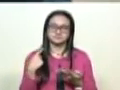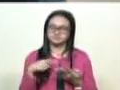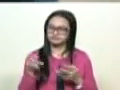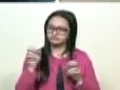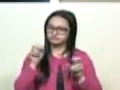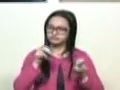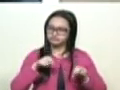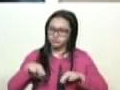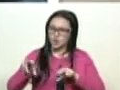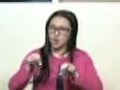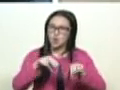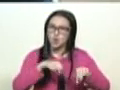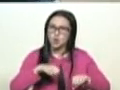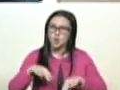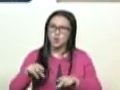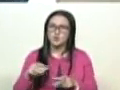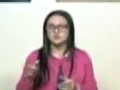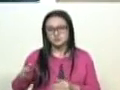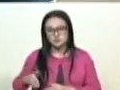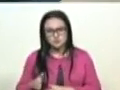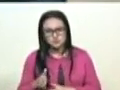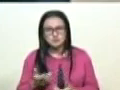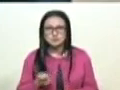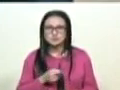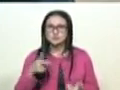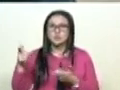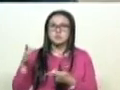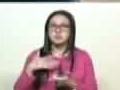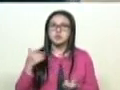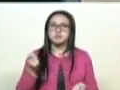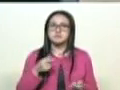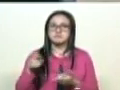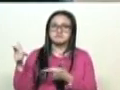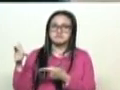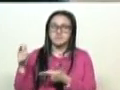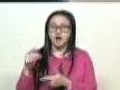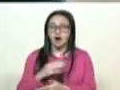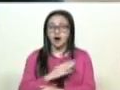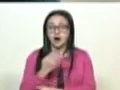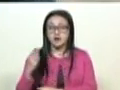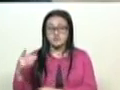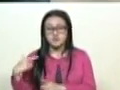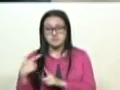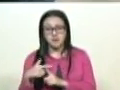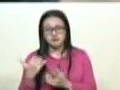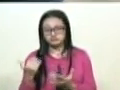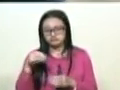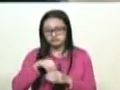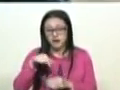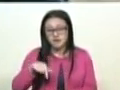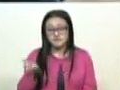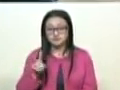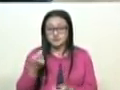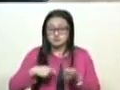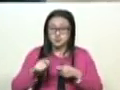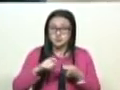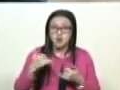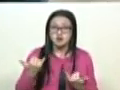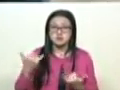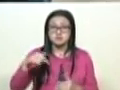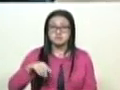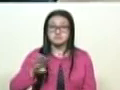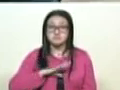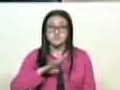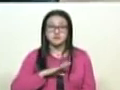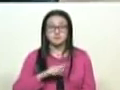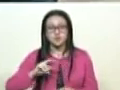agrícolas, también pecuarios, que podamos nosotros exportar al Caribe y al mercado interno venezolano también, a veces con